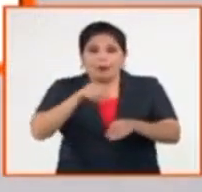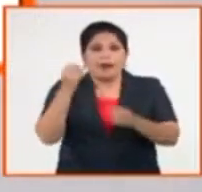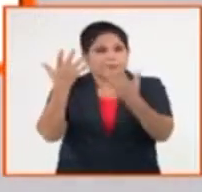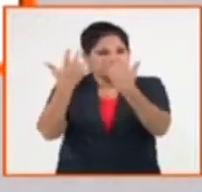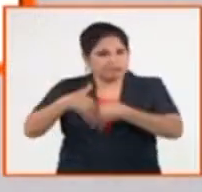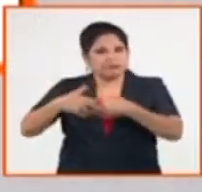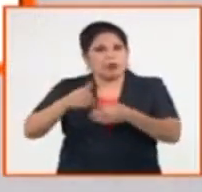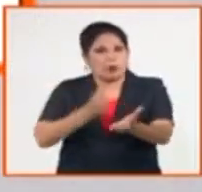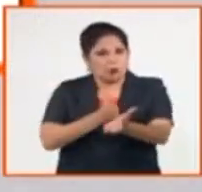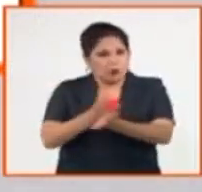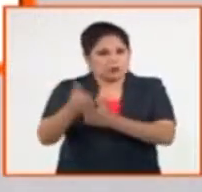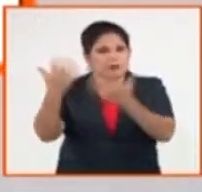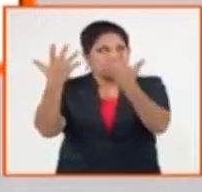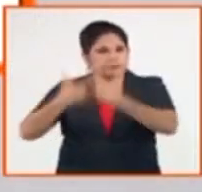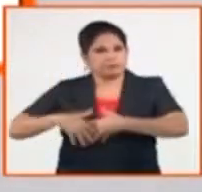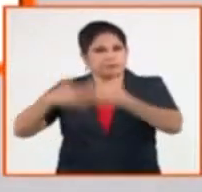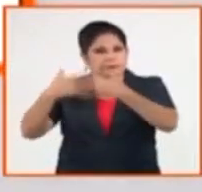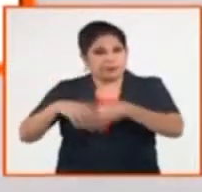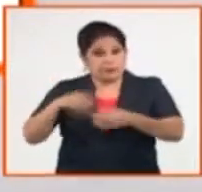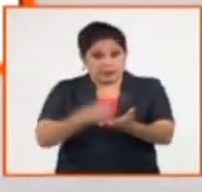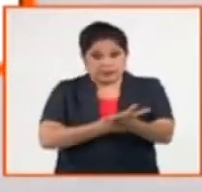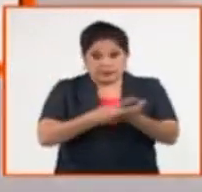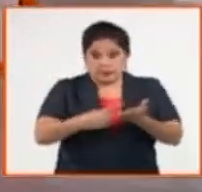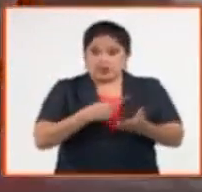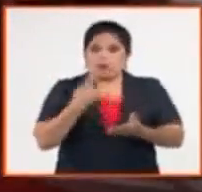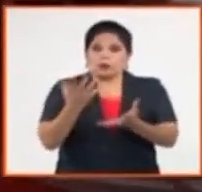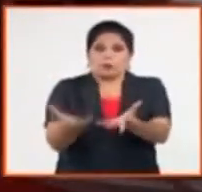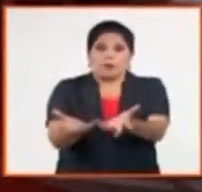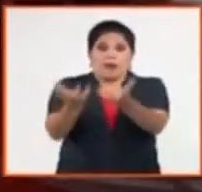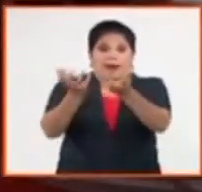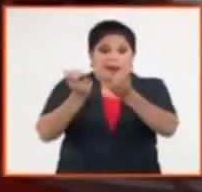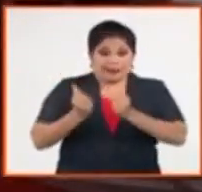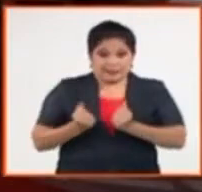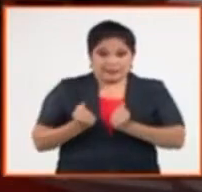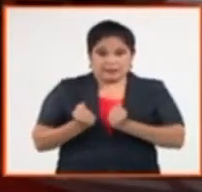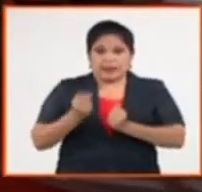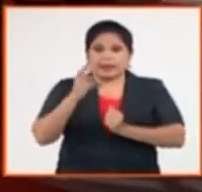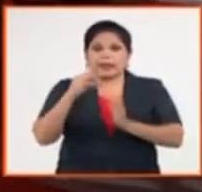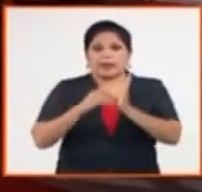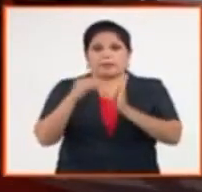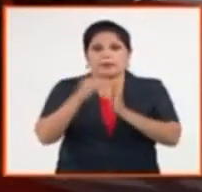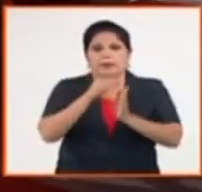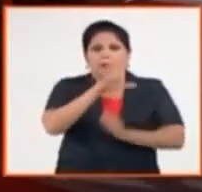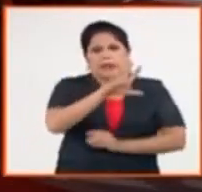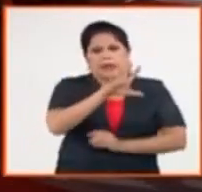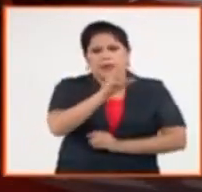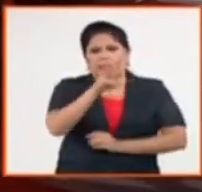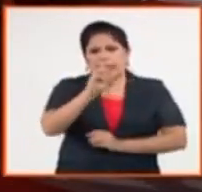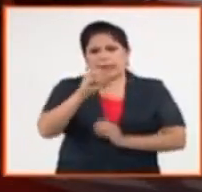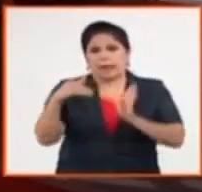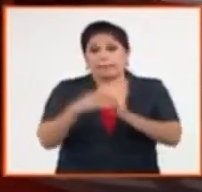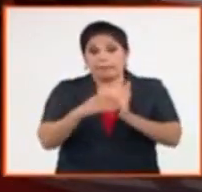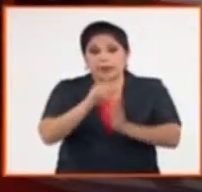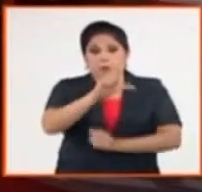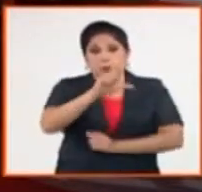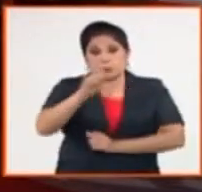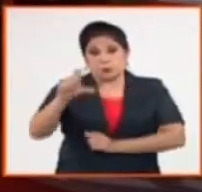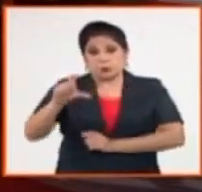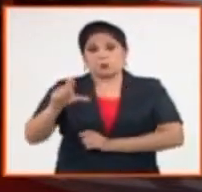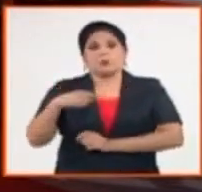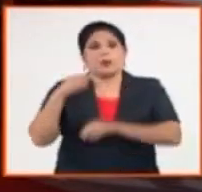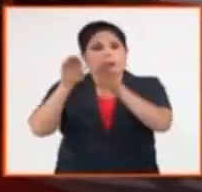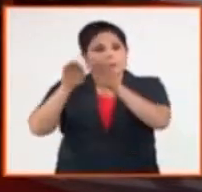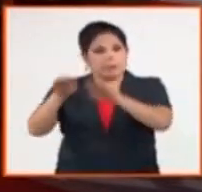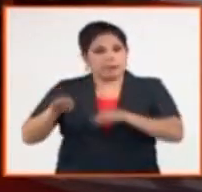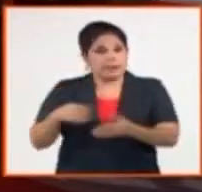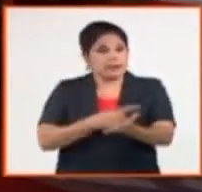decir que en lo que va de semana vamos a estar recibiendo 3.530.000 aproximadamente dosis de vacunas. Es la semana de que